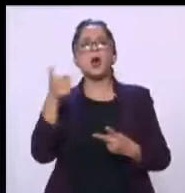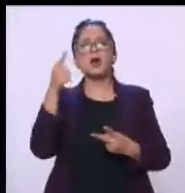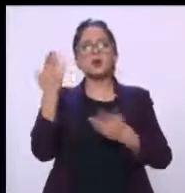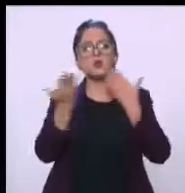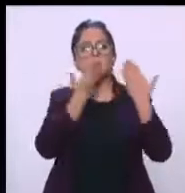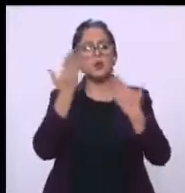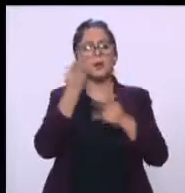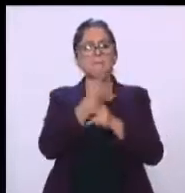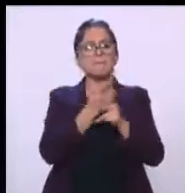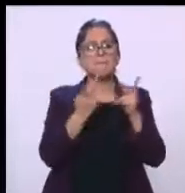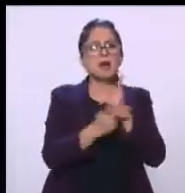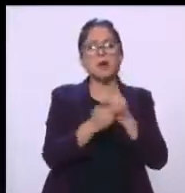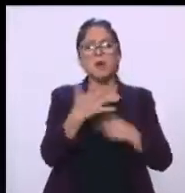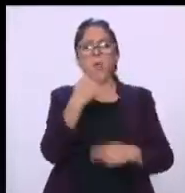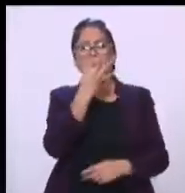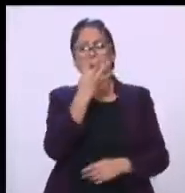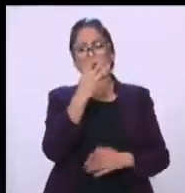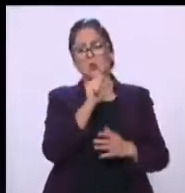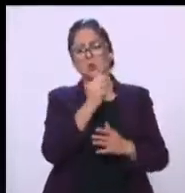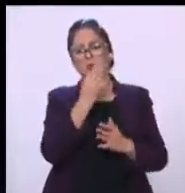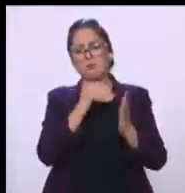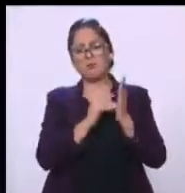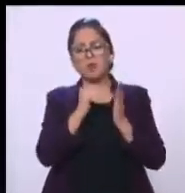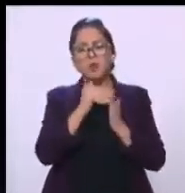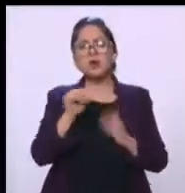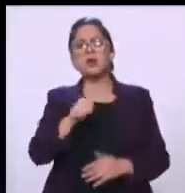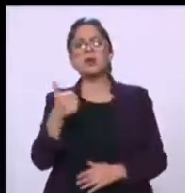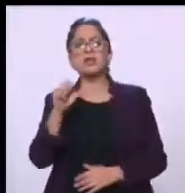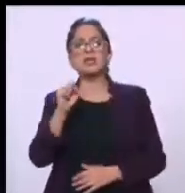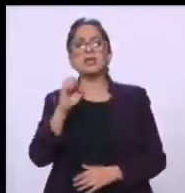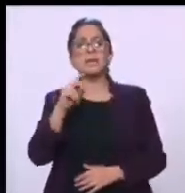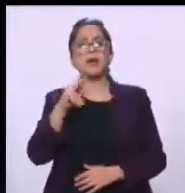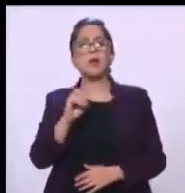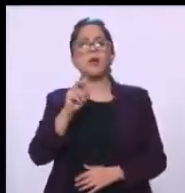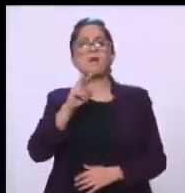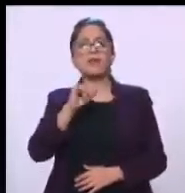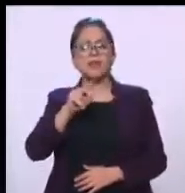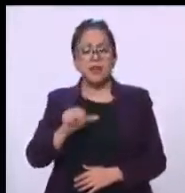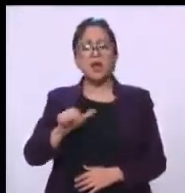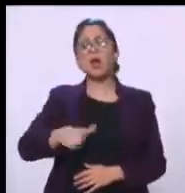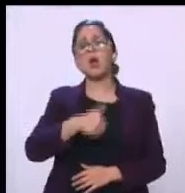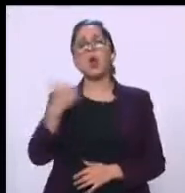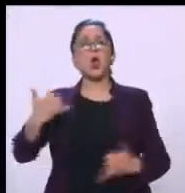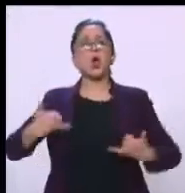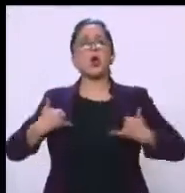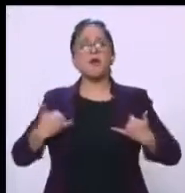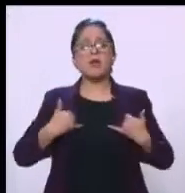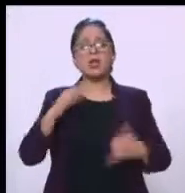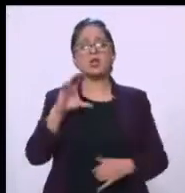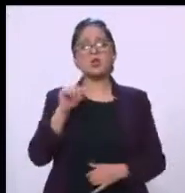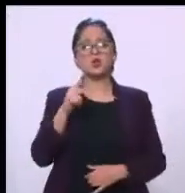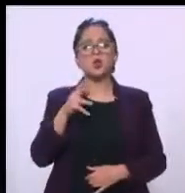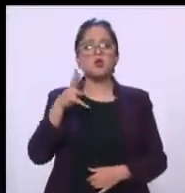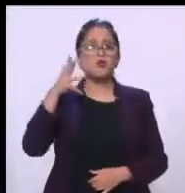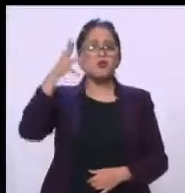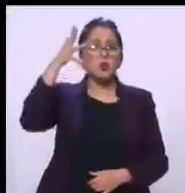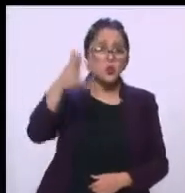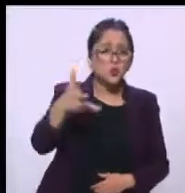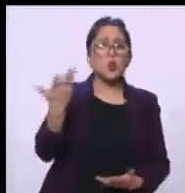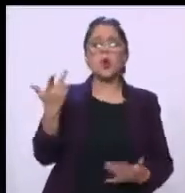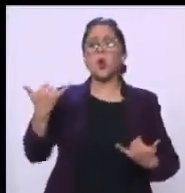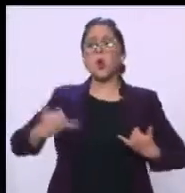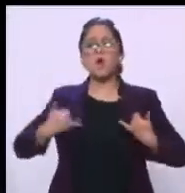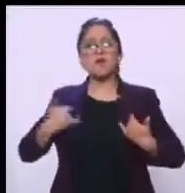son 4 millones de jóvenes, Sembrando Vida, jóvenes construyendo el futuro, jóvenes escribiendo el futuro,